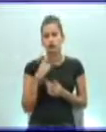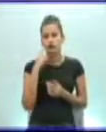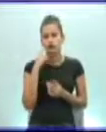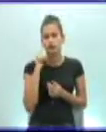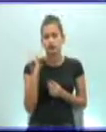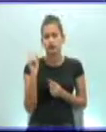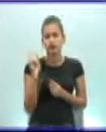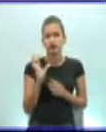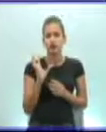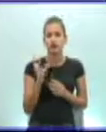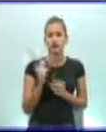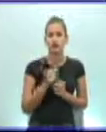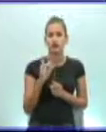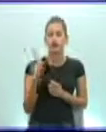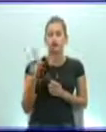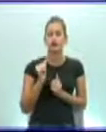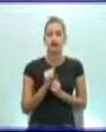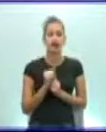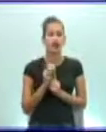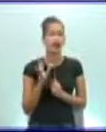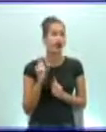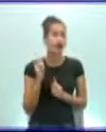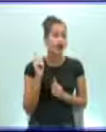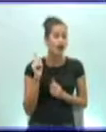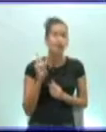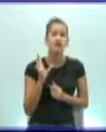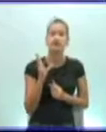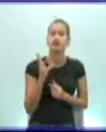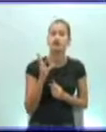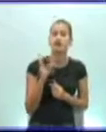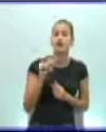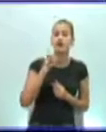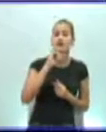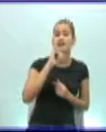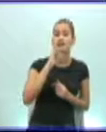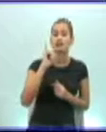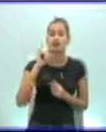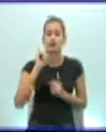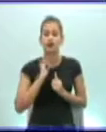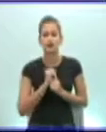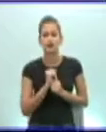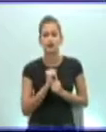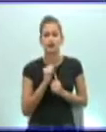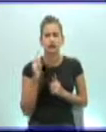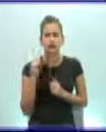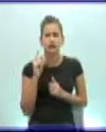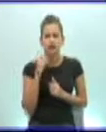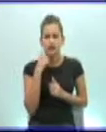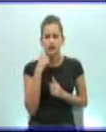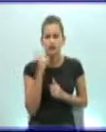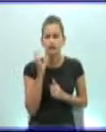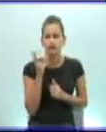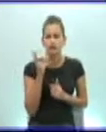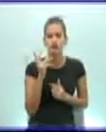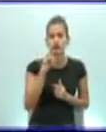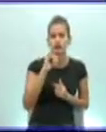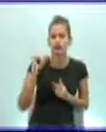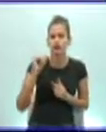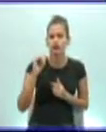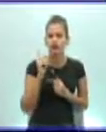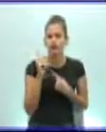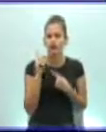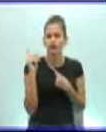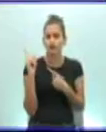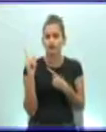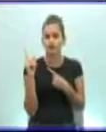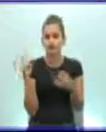hablando de números reales, hay números irracionales. Y al haber números irracionales, este conjunto no pertenece, es decir,